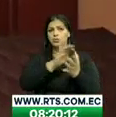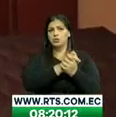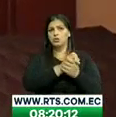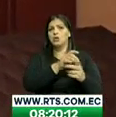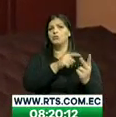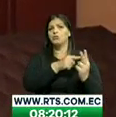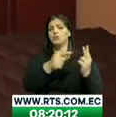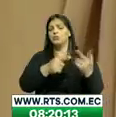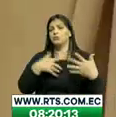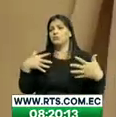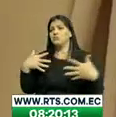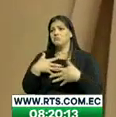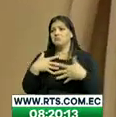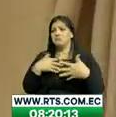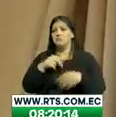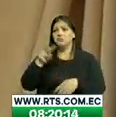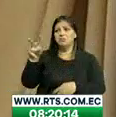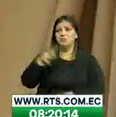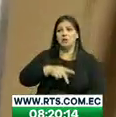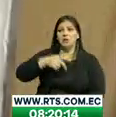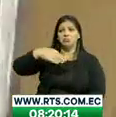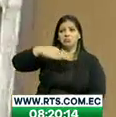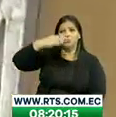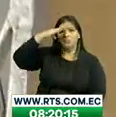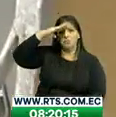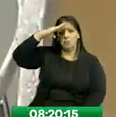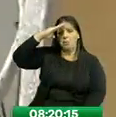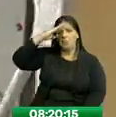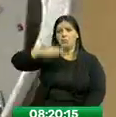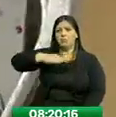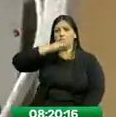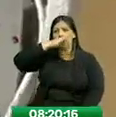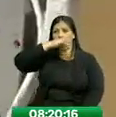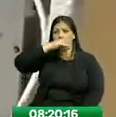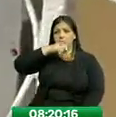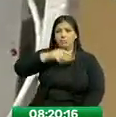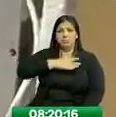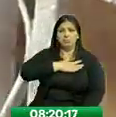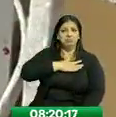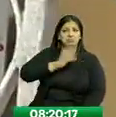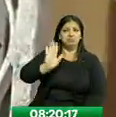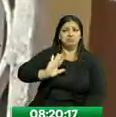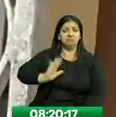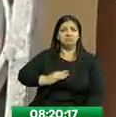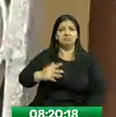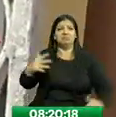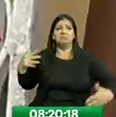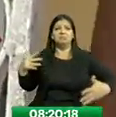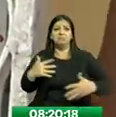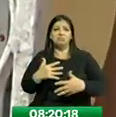ni en sus sombras y ahora tratan de dar información con los respectivos candados. Informó Charlie Pisa.